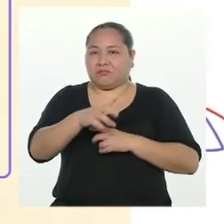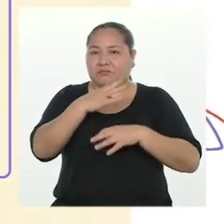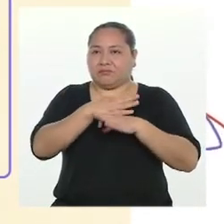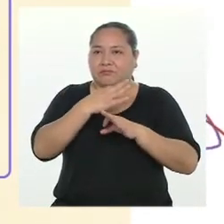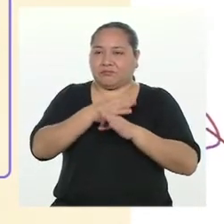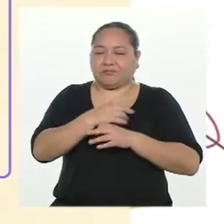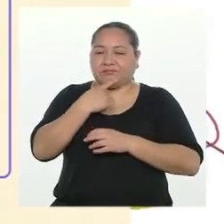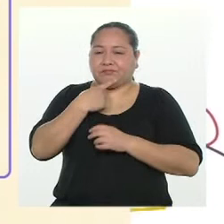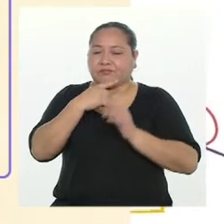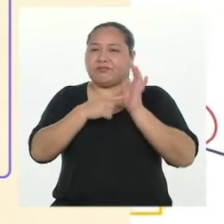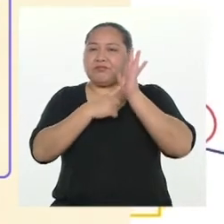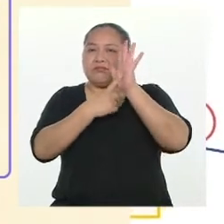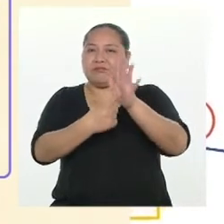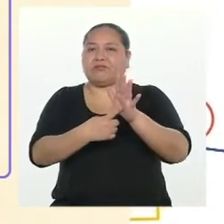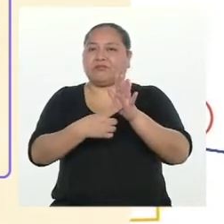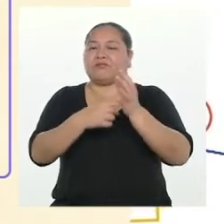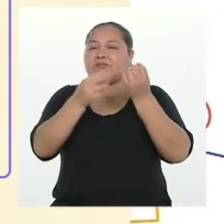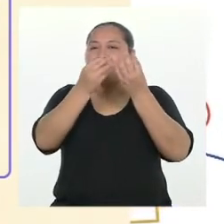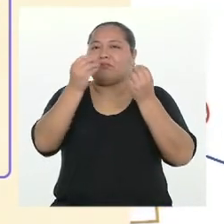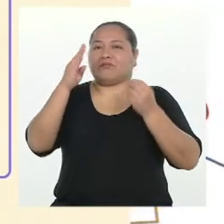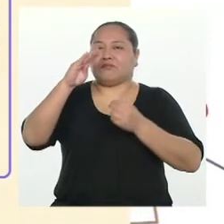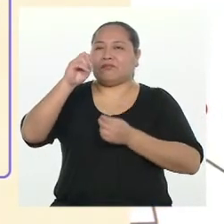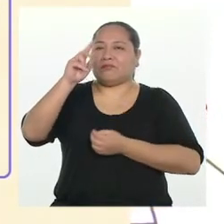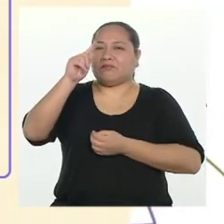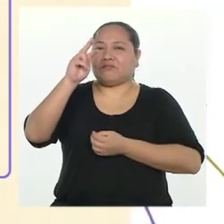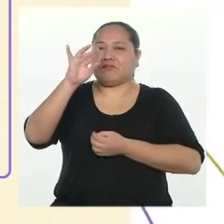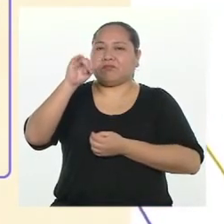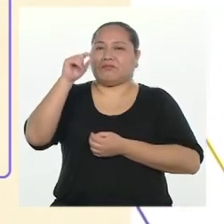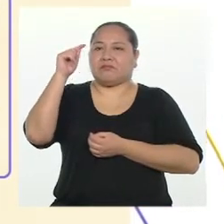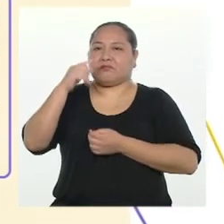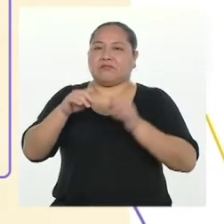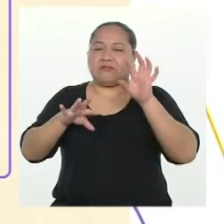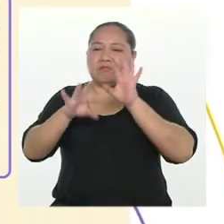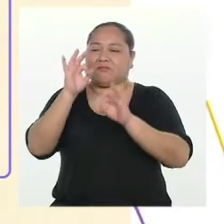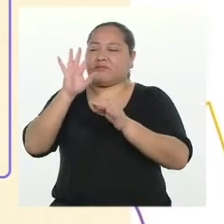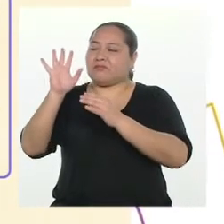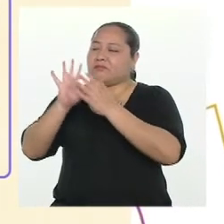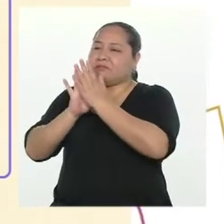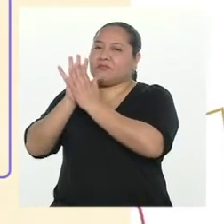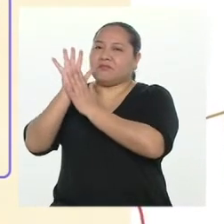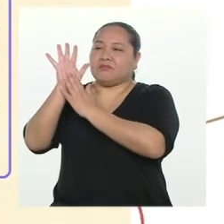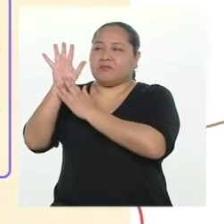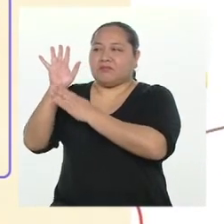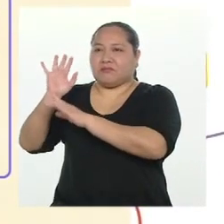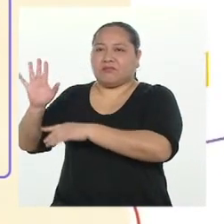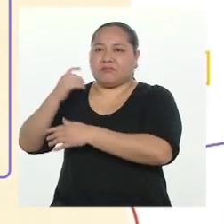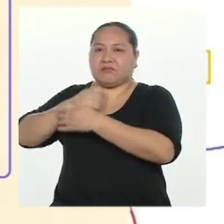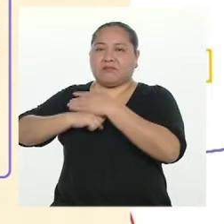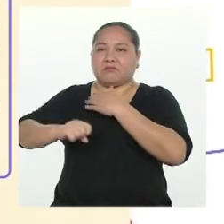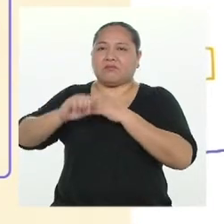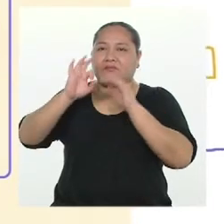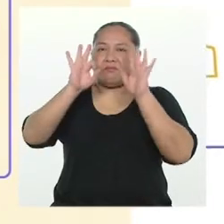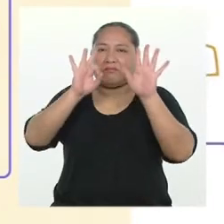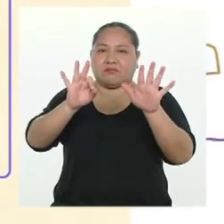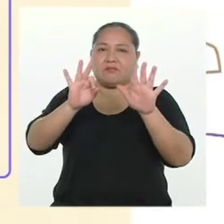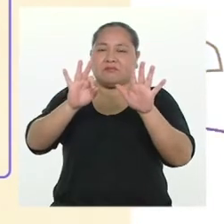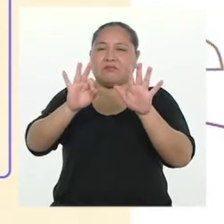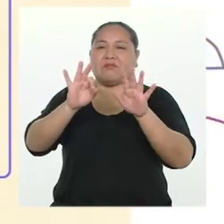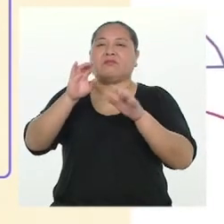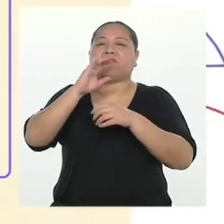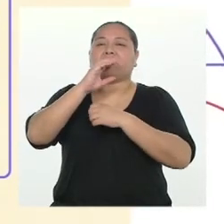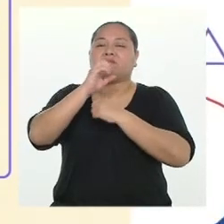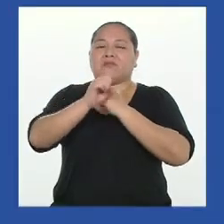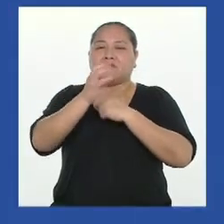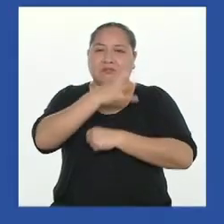manera logró ilustrar la variedad de bacterias que se encontraron en la mano de su hijo de 8 años después de jugar al